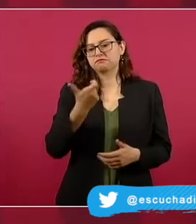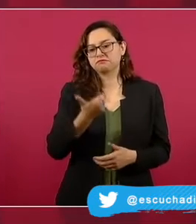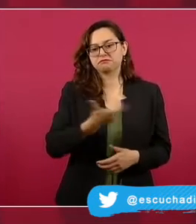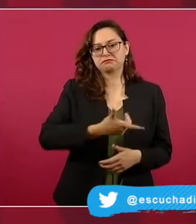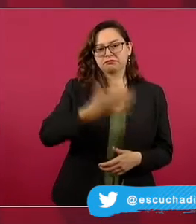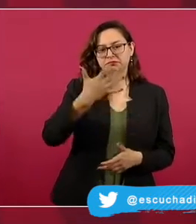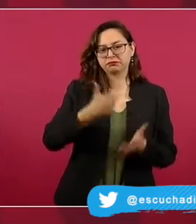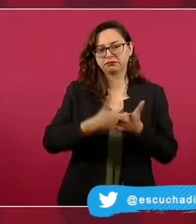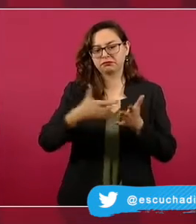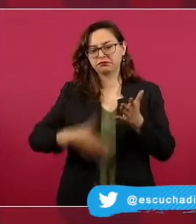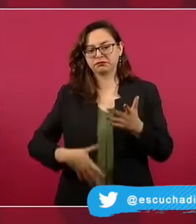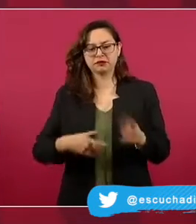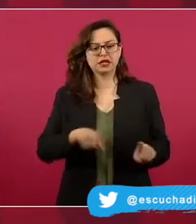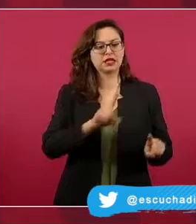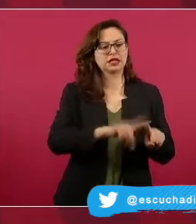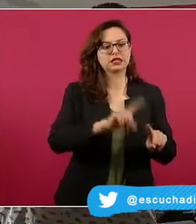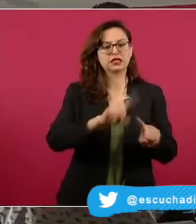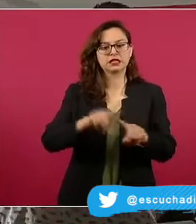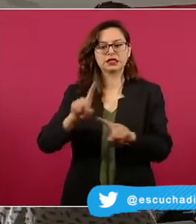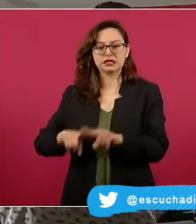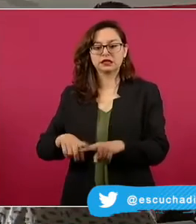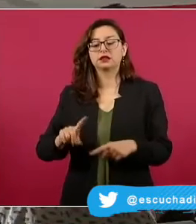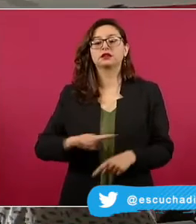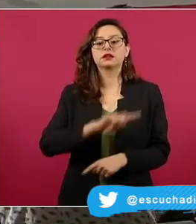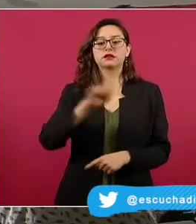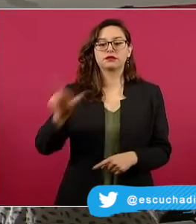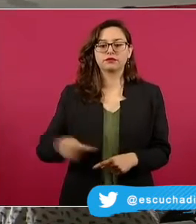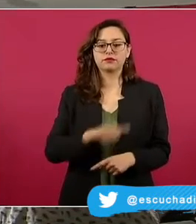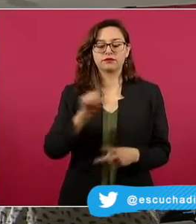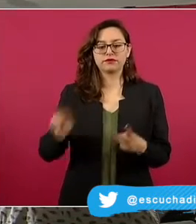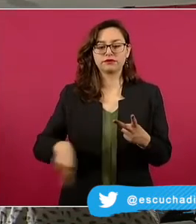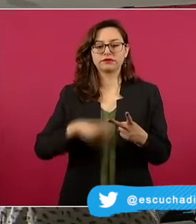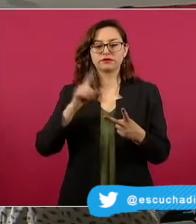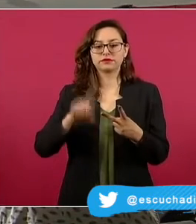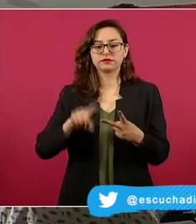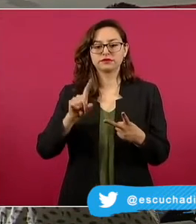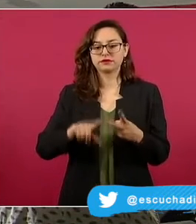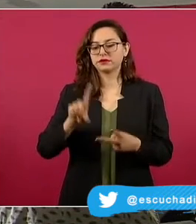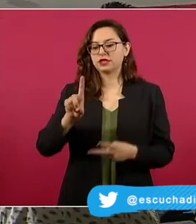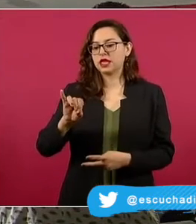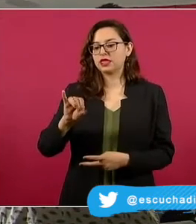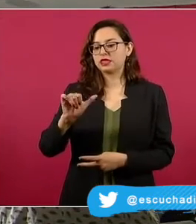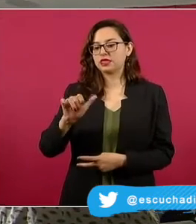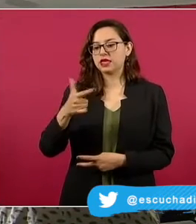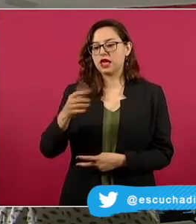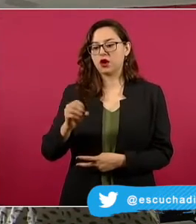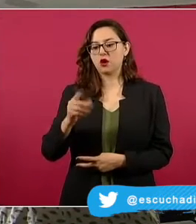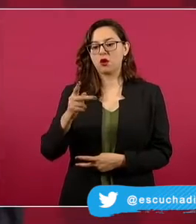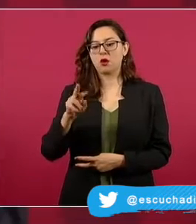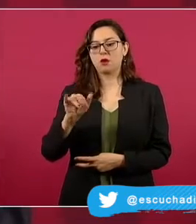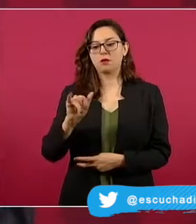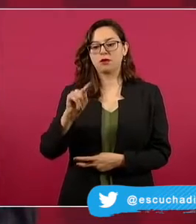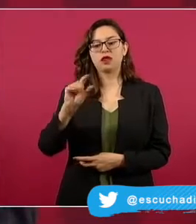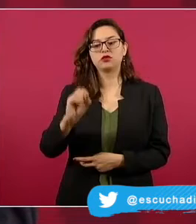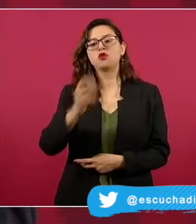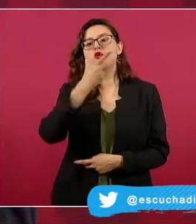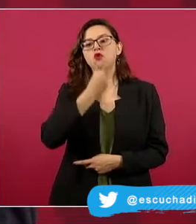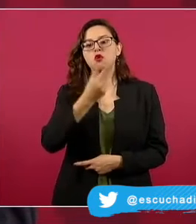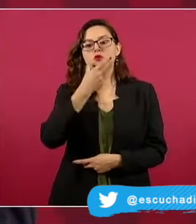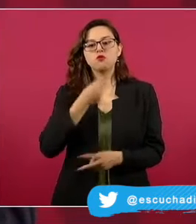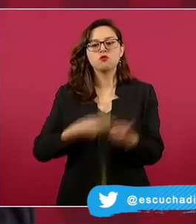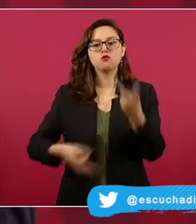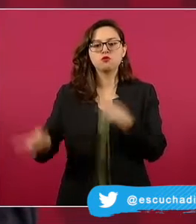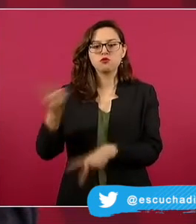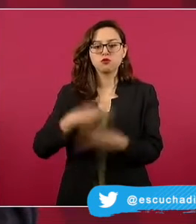civilización independientemente del trazo que siga el tren. Lo importante Diego es el Prieto, acompañamiento arqueológico para va poder dar recuperar a conocer este